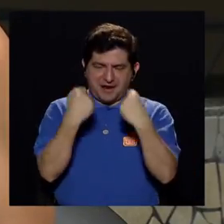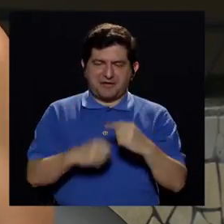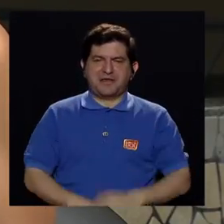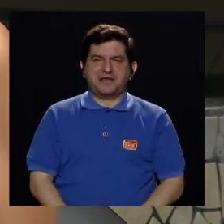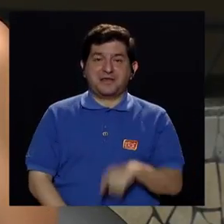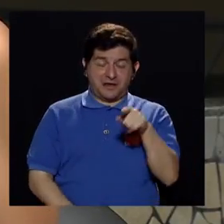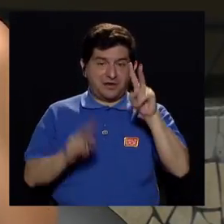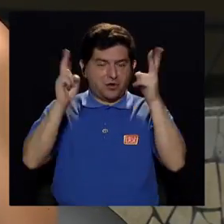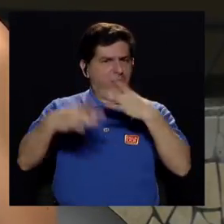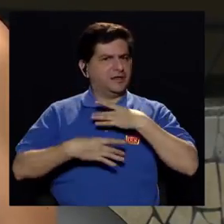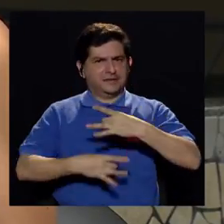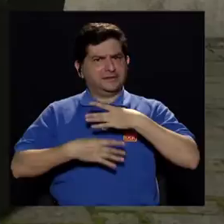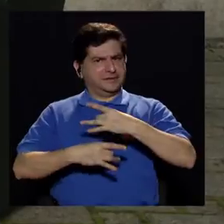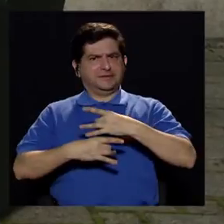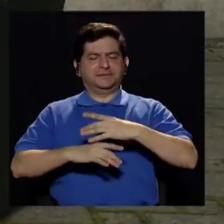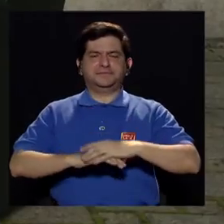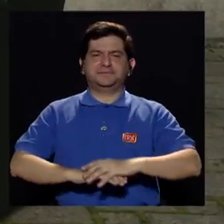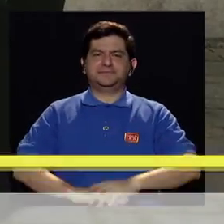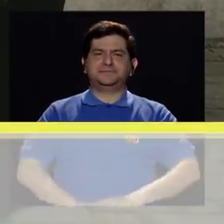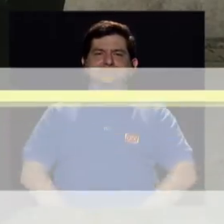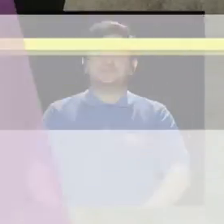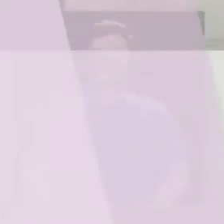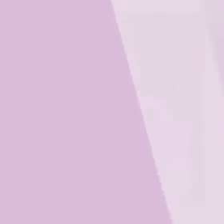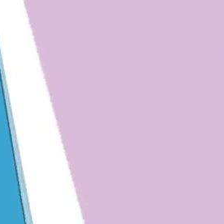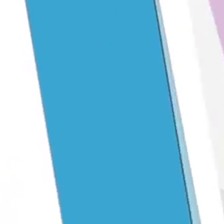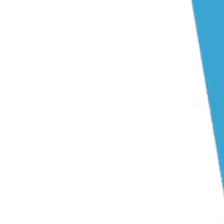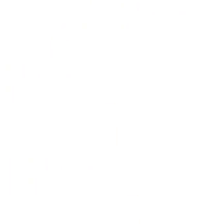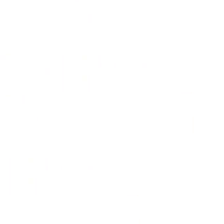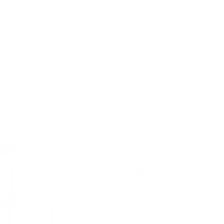este tema tan importante.